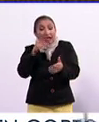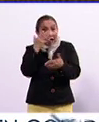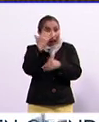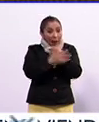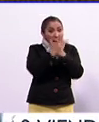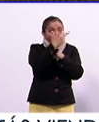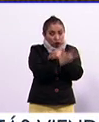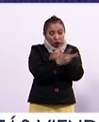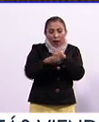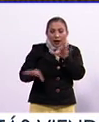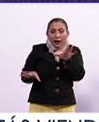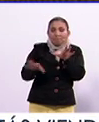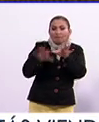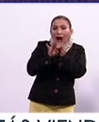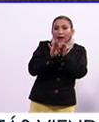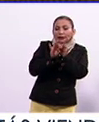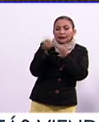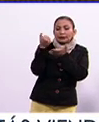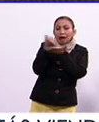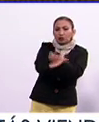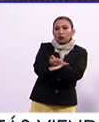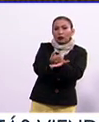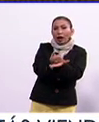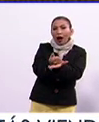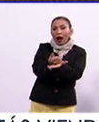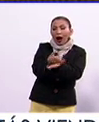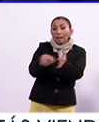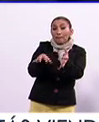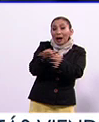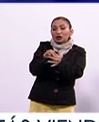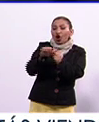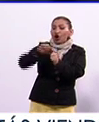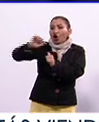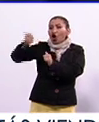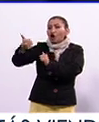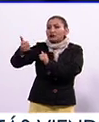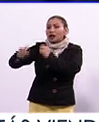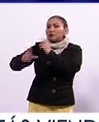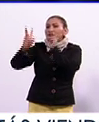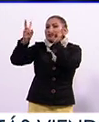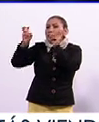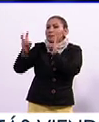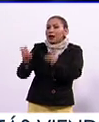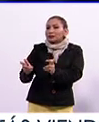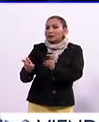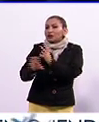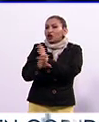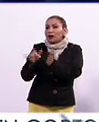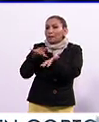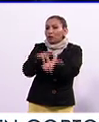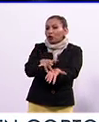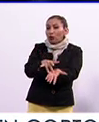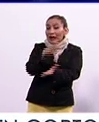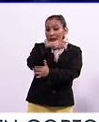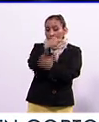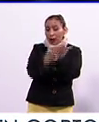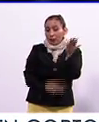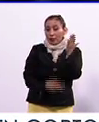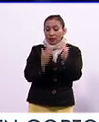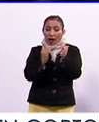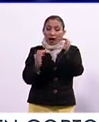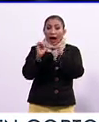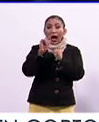mejoramos complementando su formación adicional con otras cosas? Y entonces el programa que se llamó de